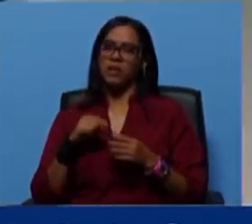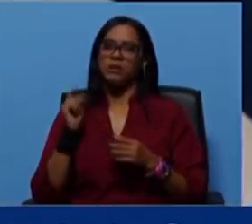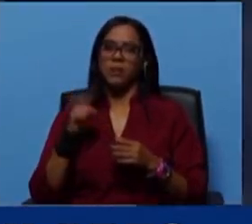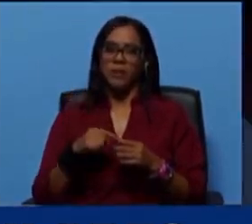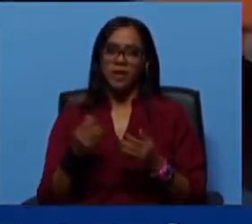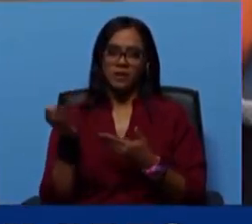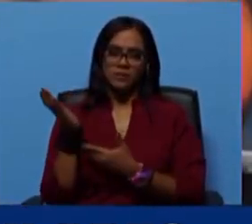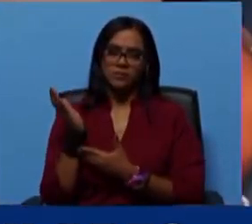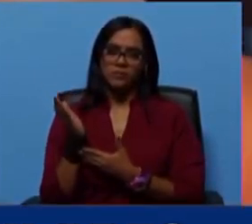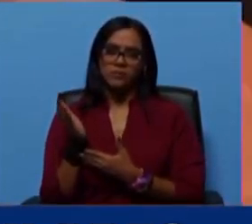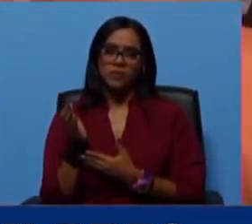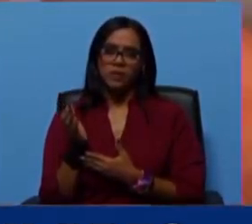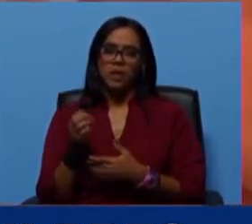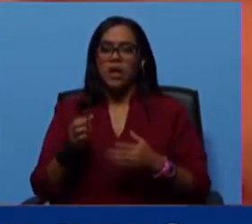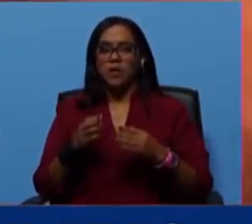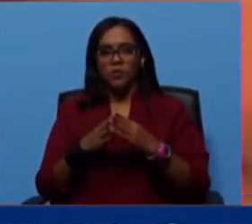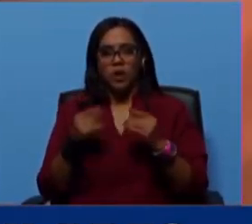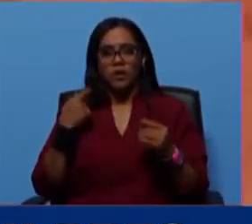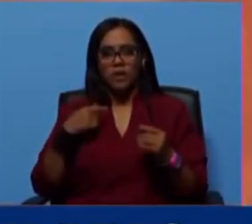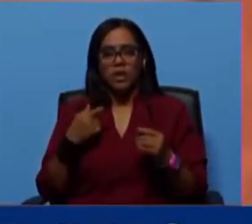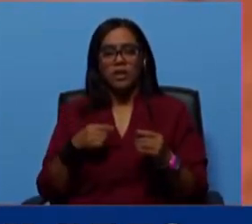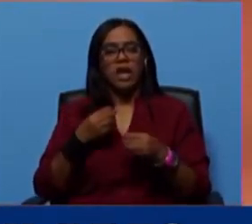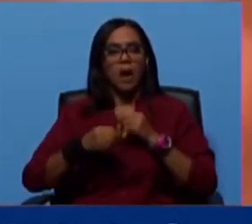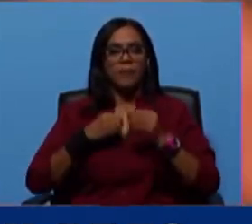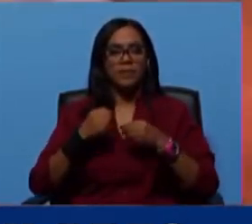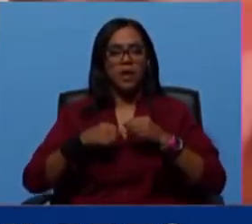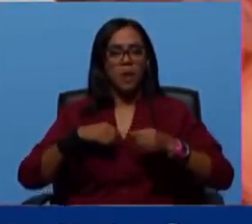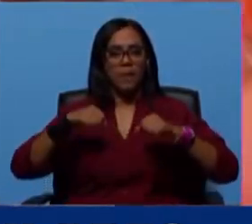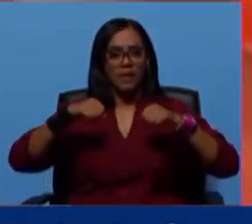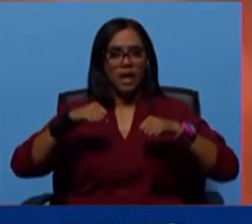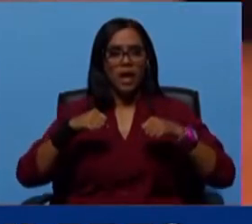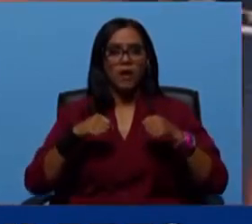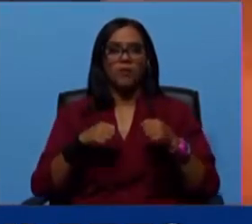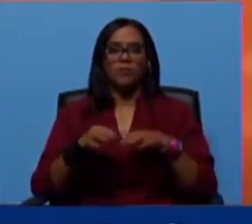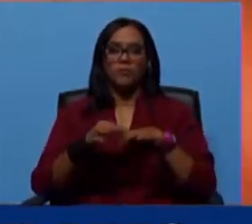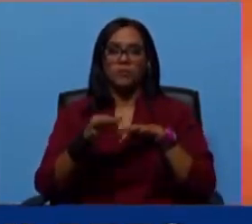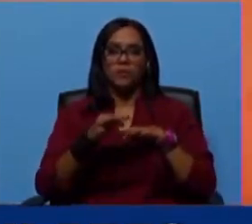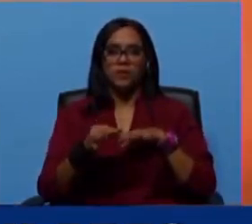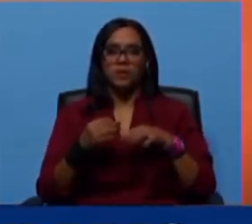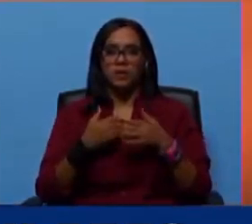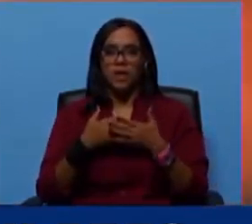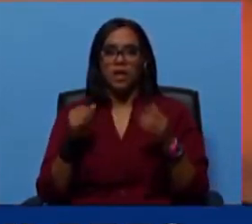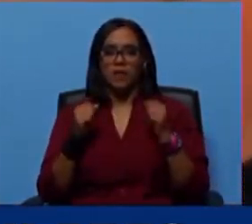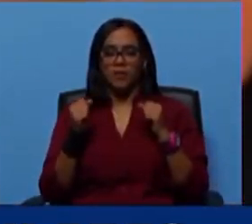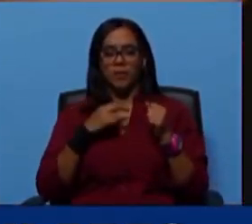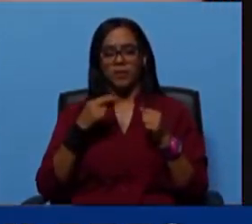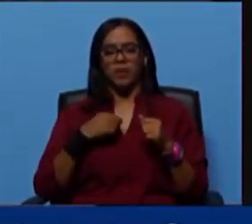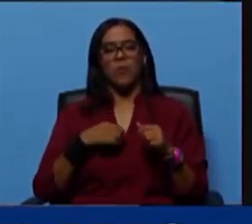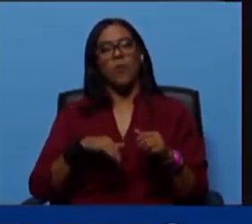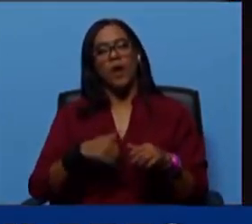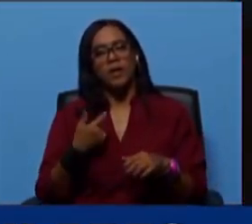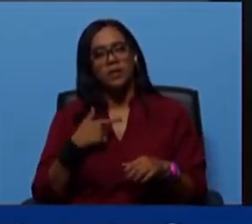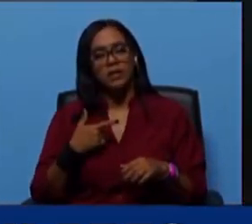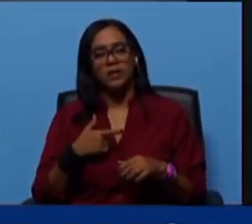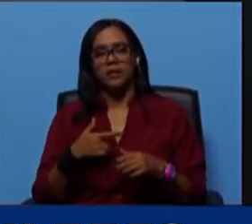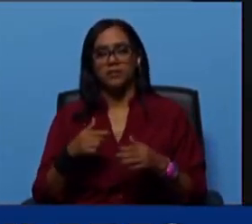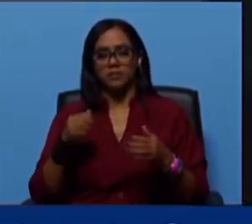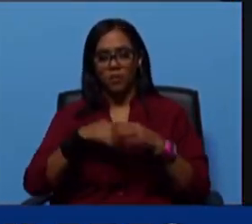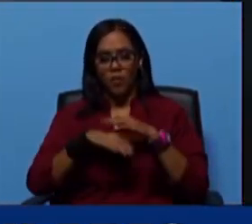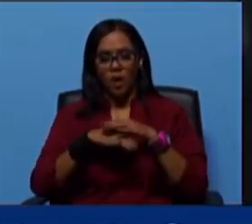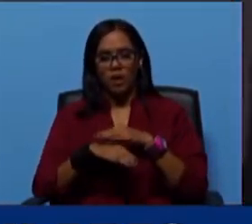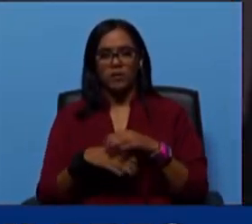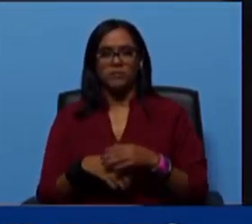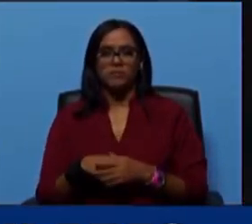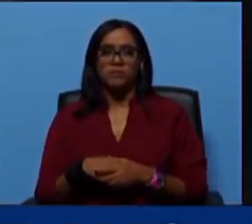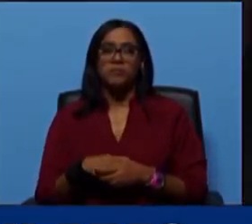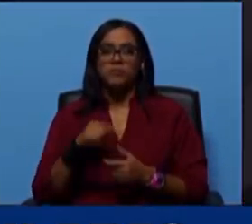esto. ¿Qué hacen los mercados municipales, los productores? Garantizar la cadena de frío para que nuestros bodegueros puedan tener capacidad de almacén. O sea,